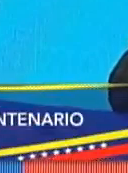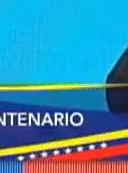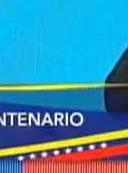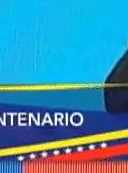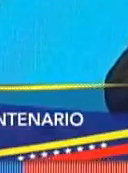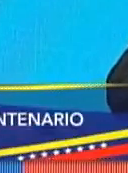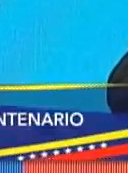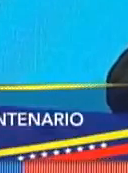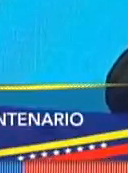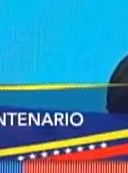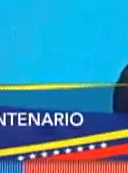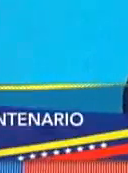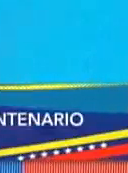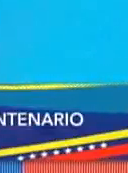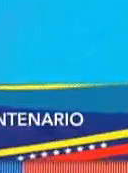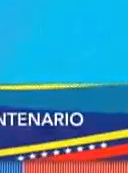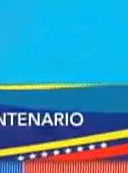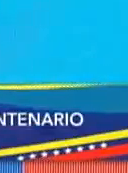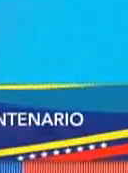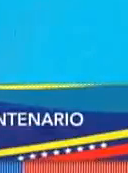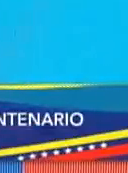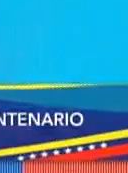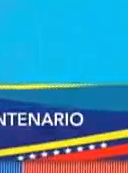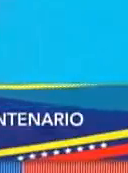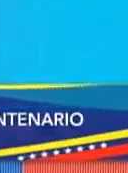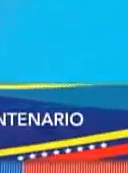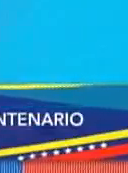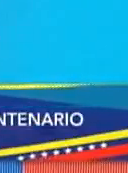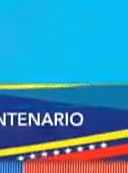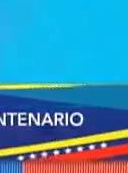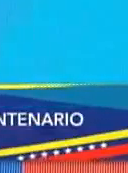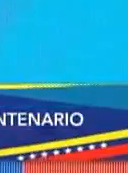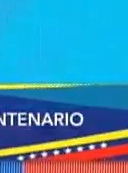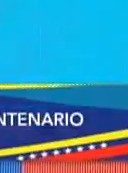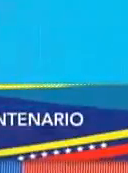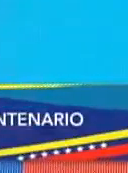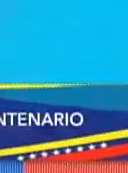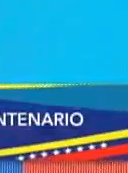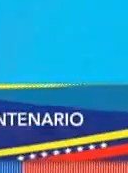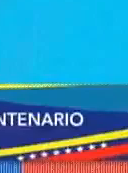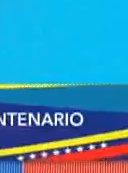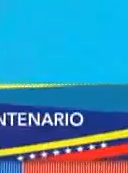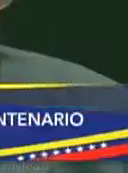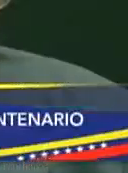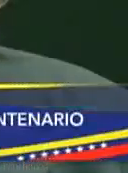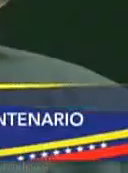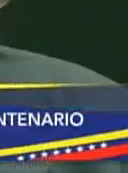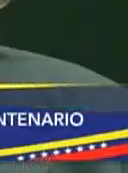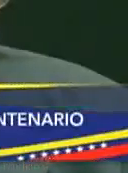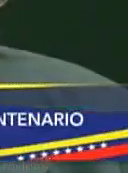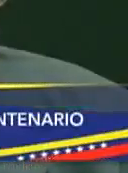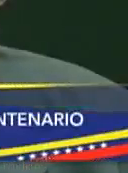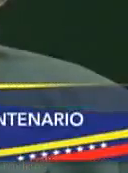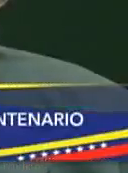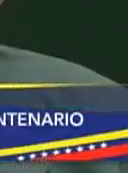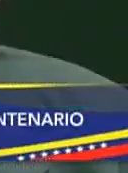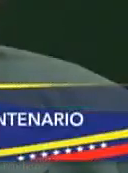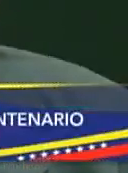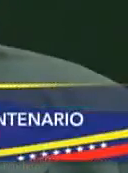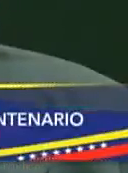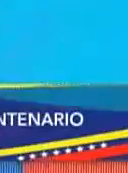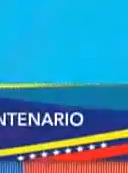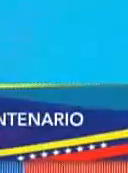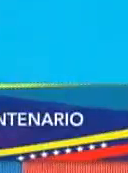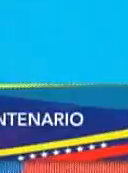de personas provenientes de distintos lugares del continente desde el punto de vista cultural, haberse